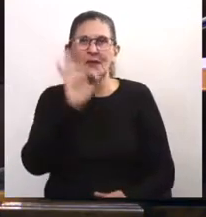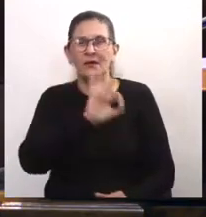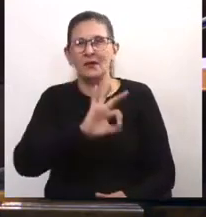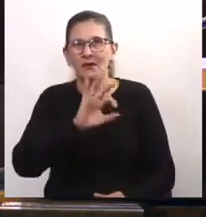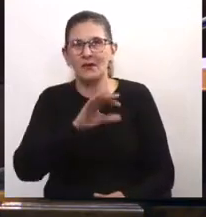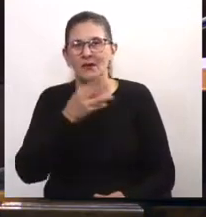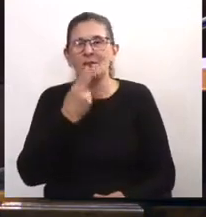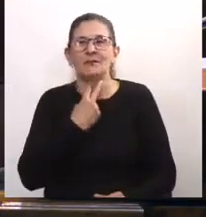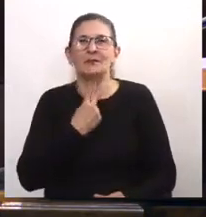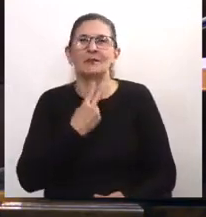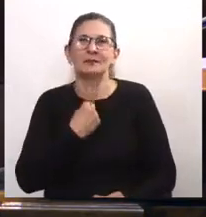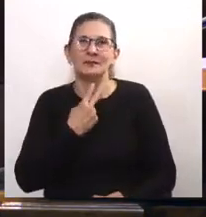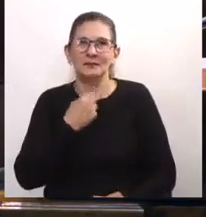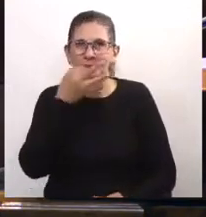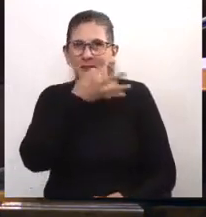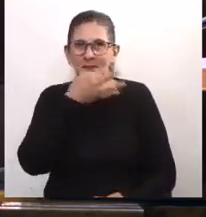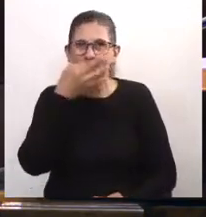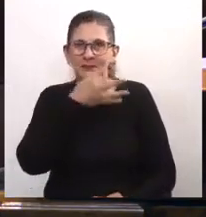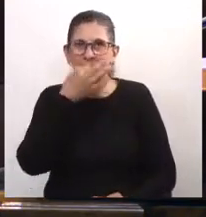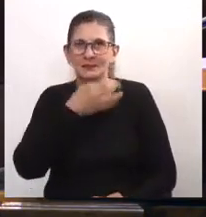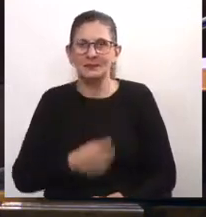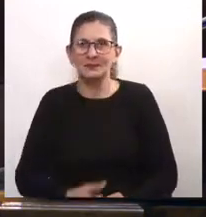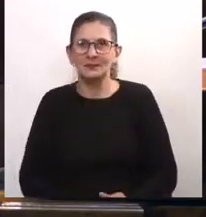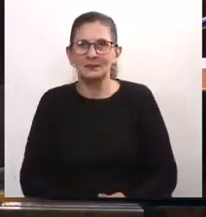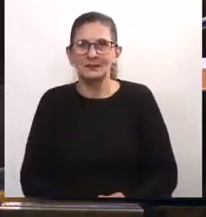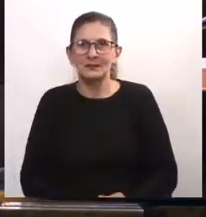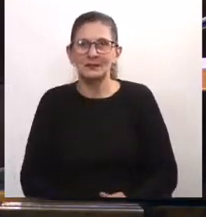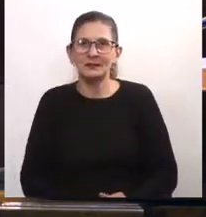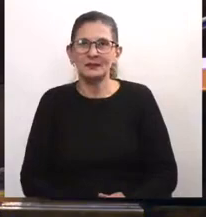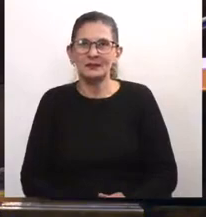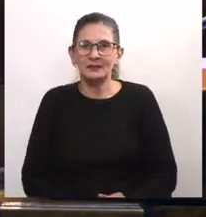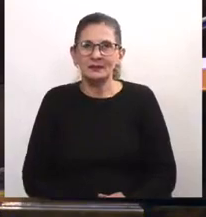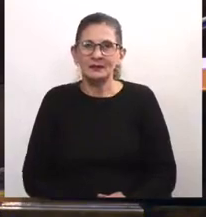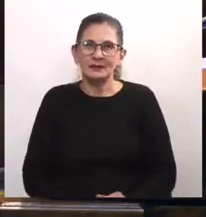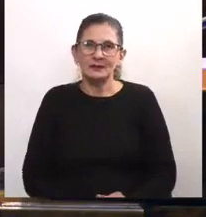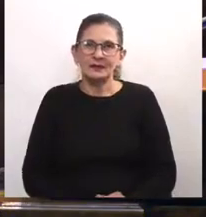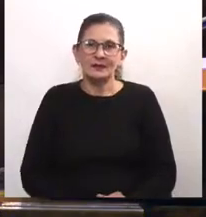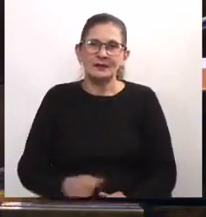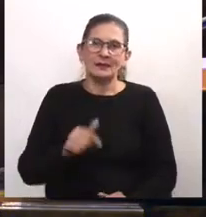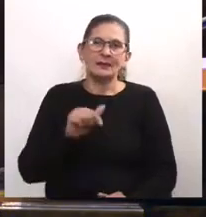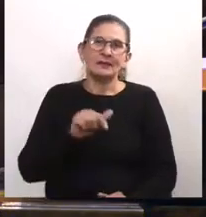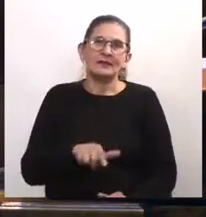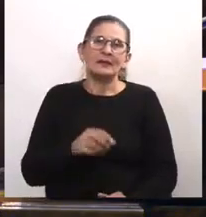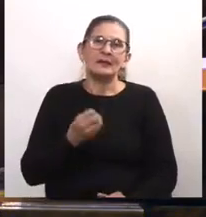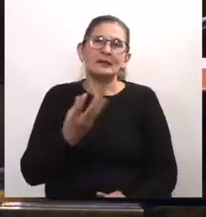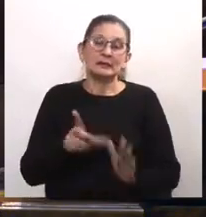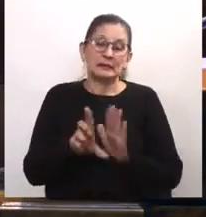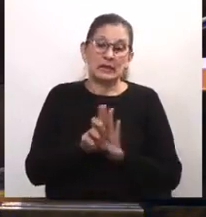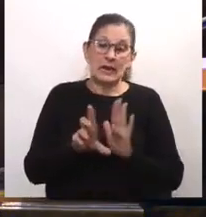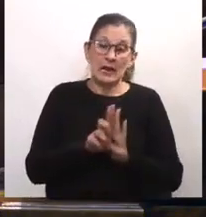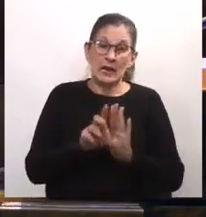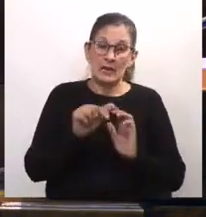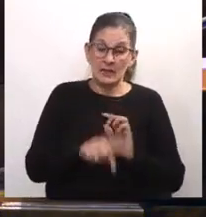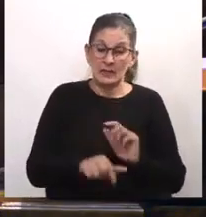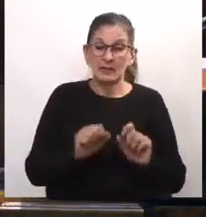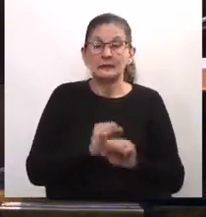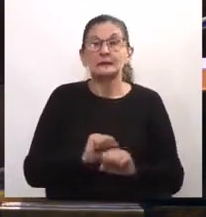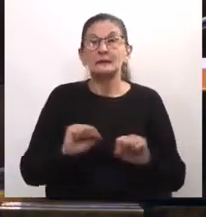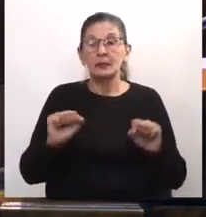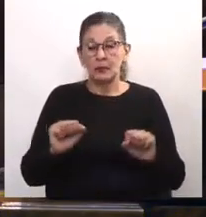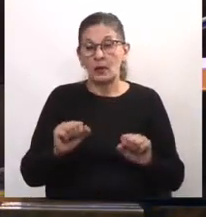de sustancias. Esta es otra situación. Es decir, que en la ley esta se puede socorrer